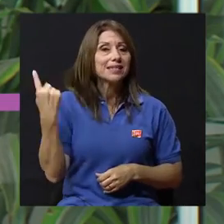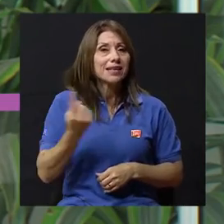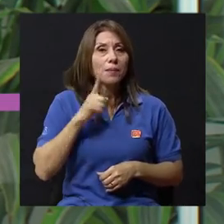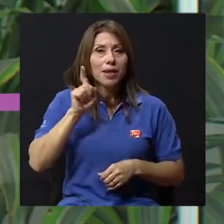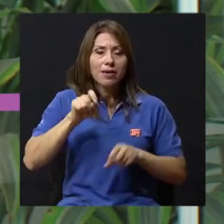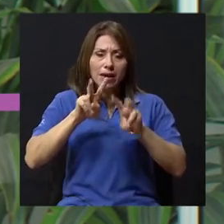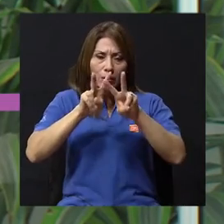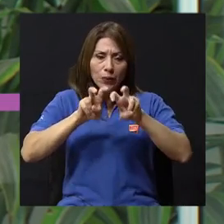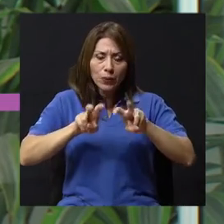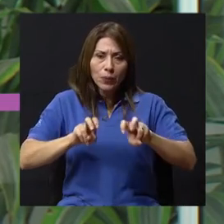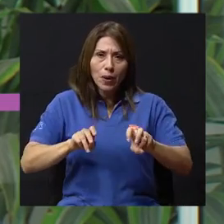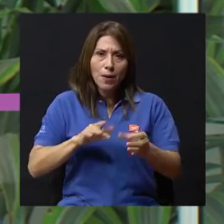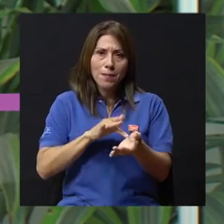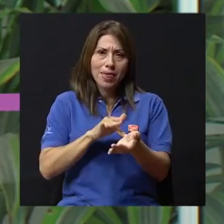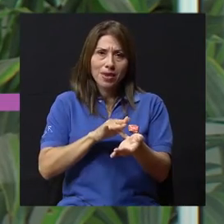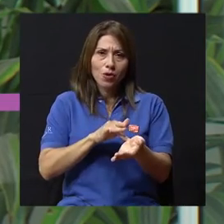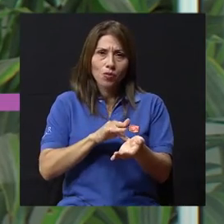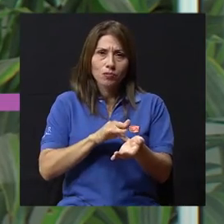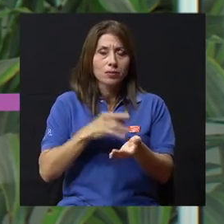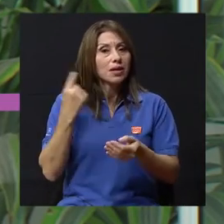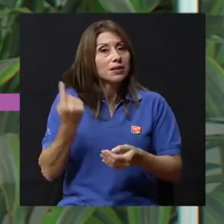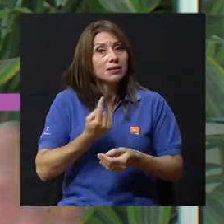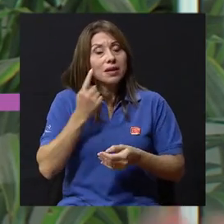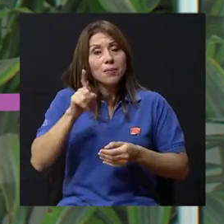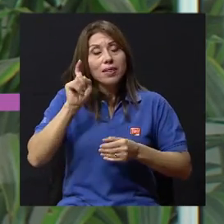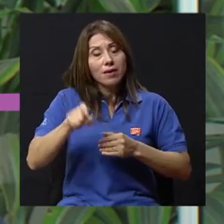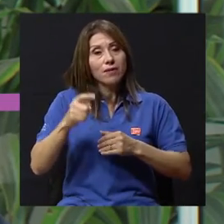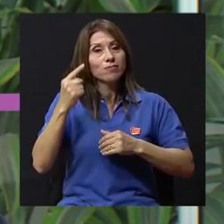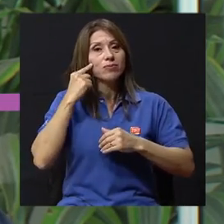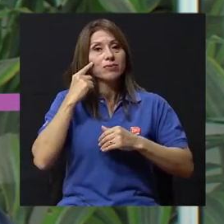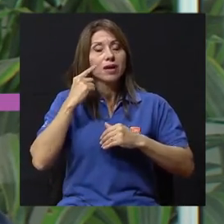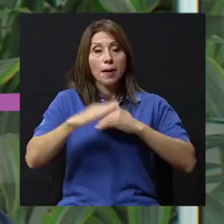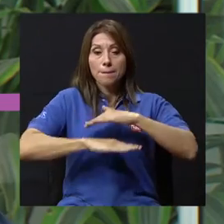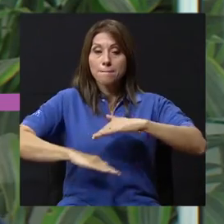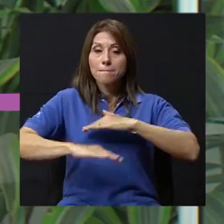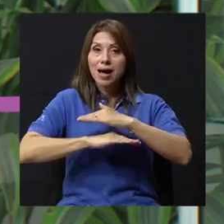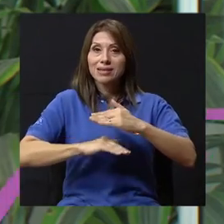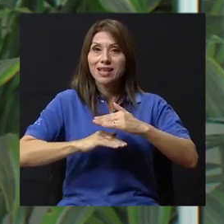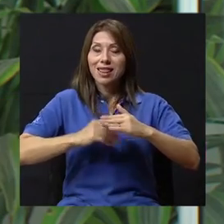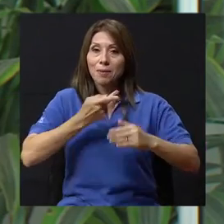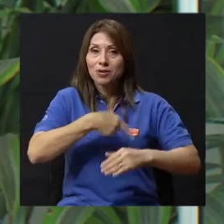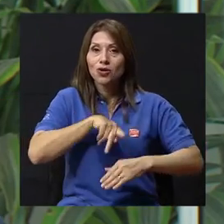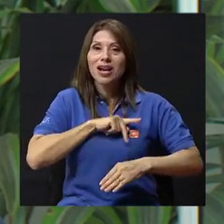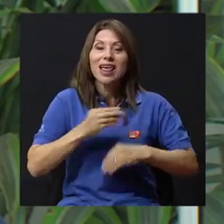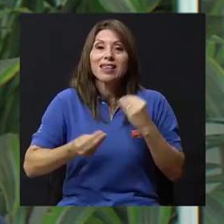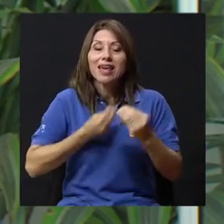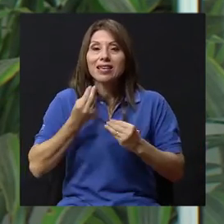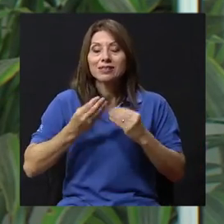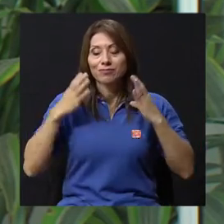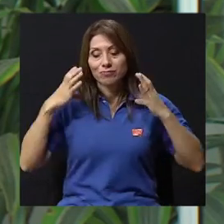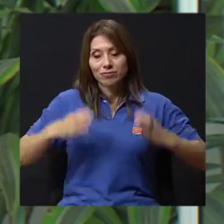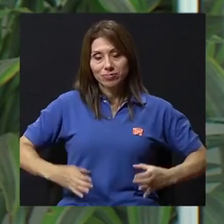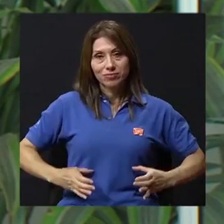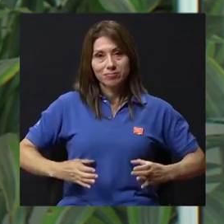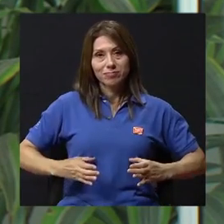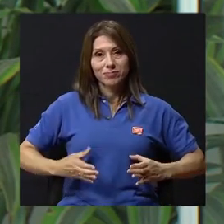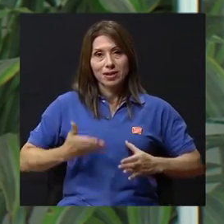es necesario que... Es fundamental pasar por la base. La base material de la personalidad es el aparato biológico, así que tenemos que pasar por ahí.